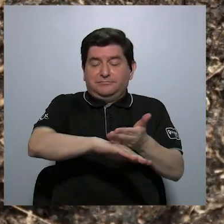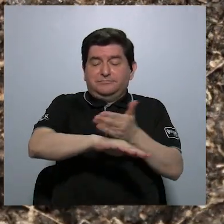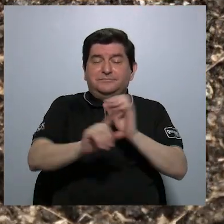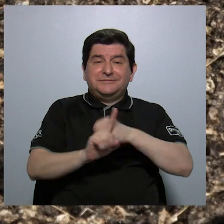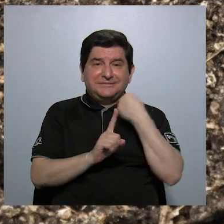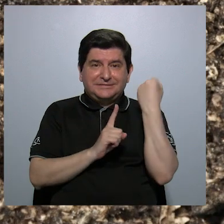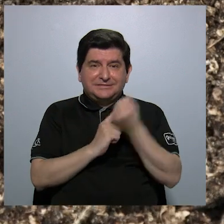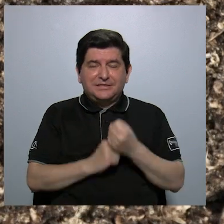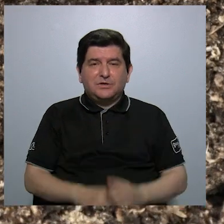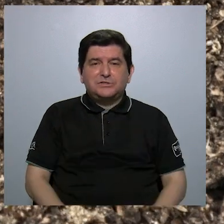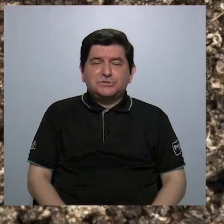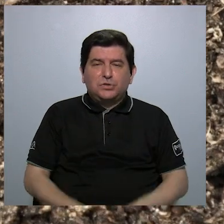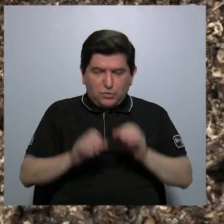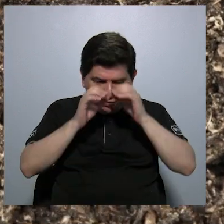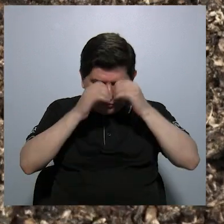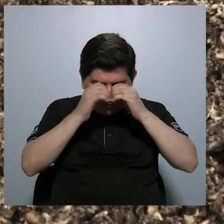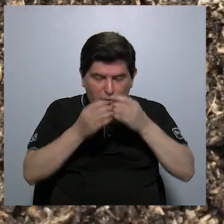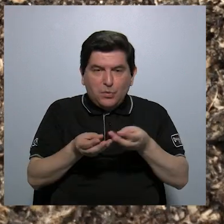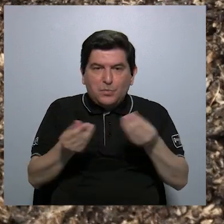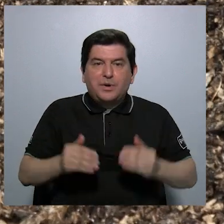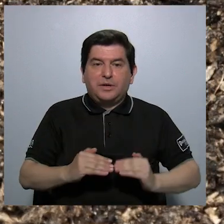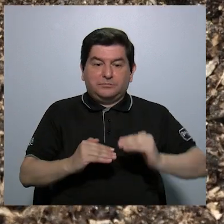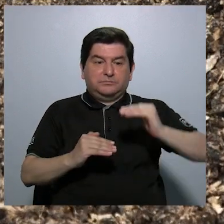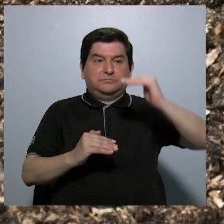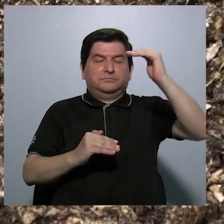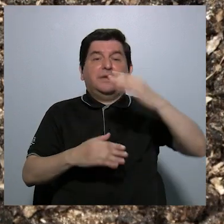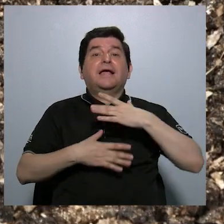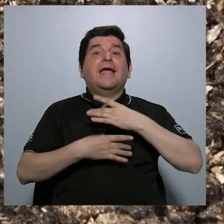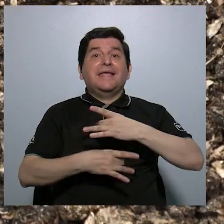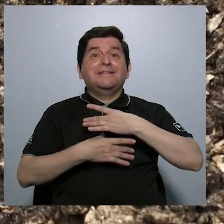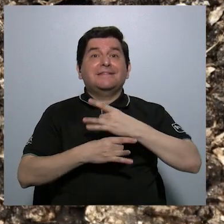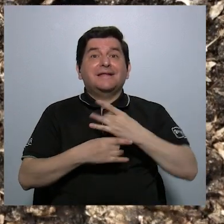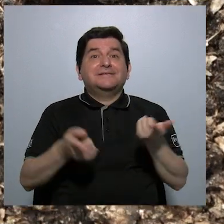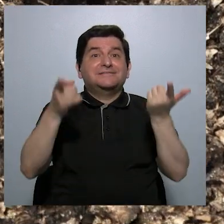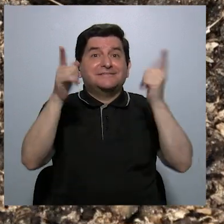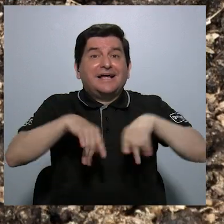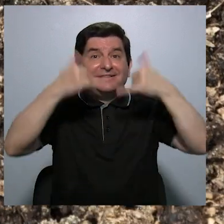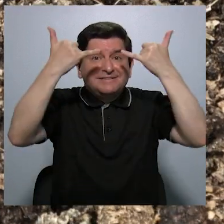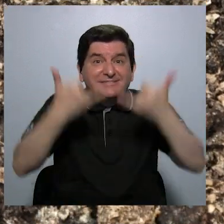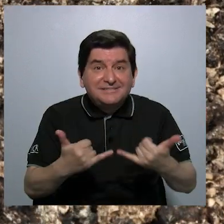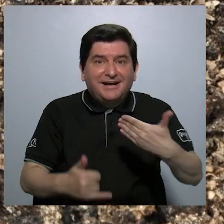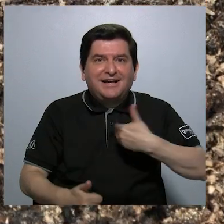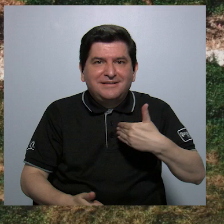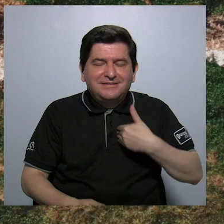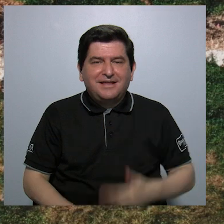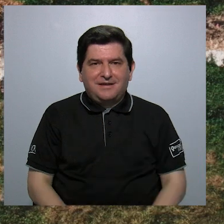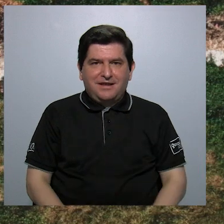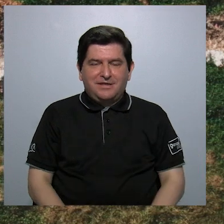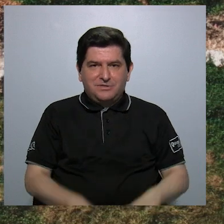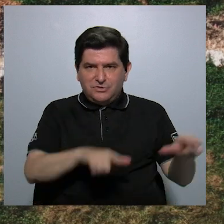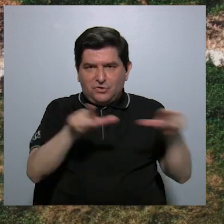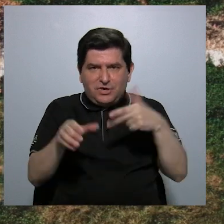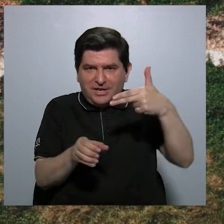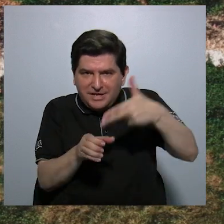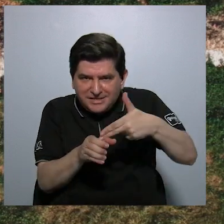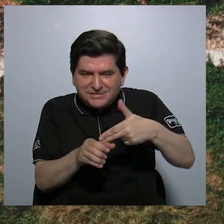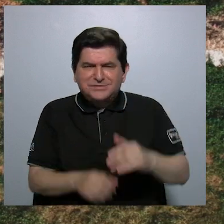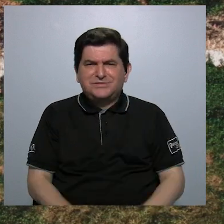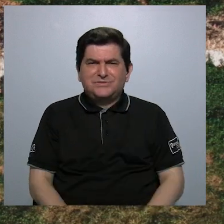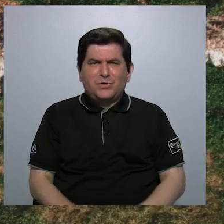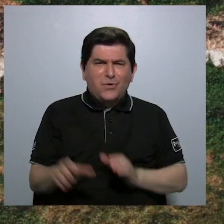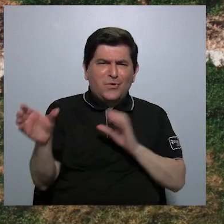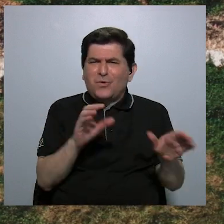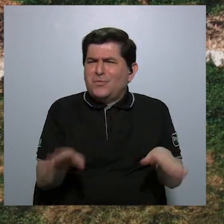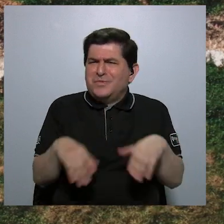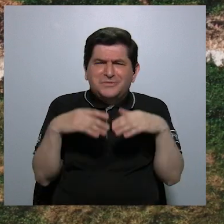mejorar las condiciones microbiológicas para producir más. Y algo muy interesante es lo que ocurre ya una vez que tenemos el combustible preparado. ¿Cómo hacemos